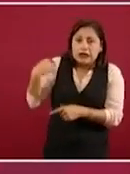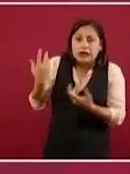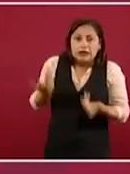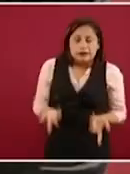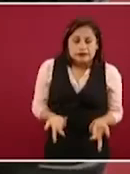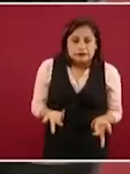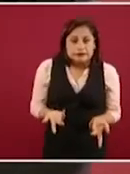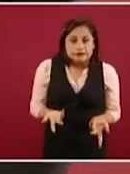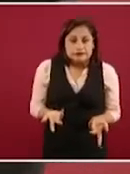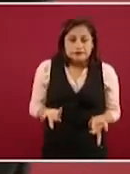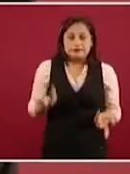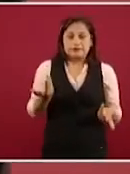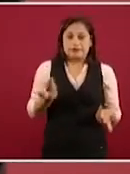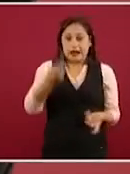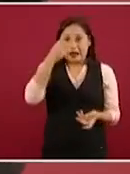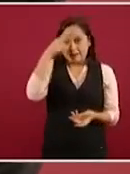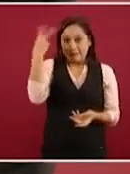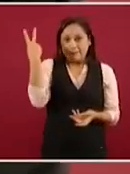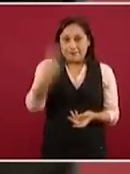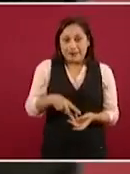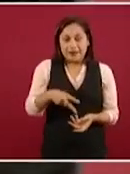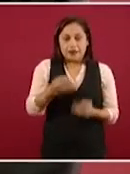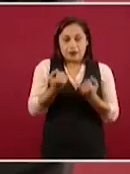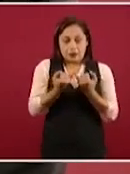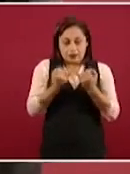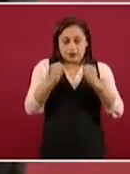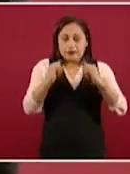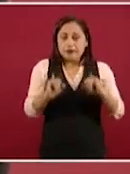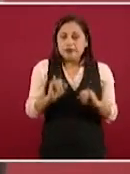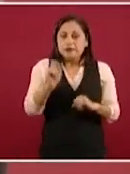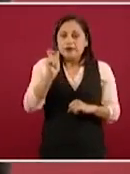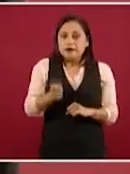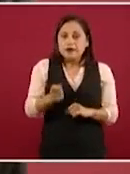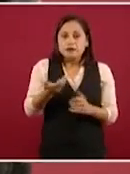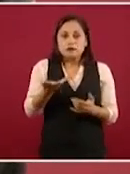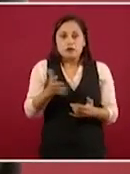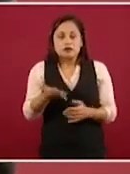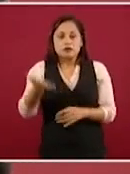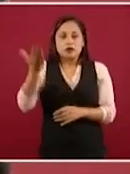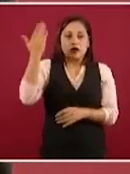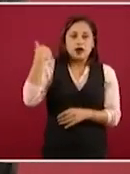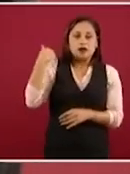y ya como México independiente, pues en el siglo XIX,